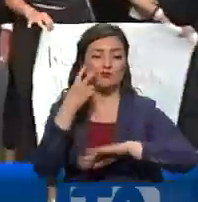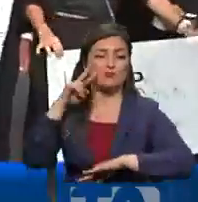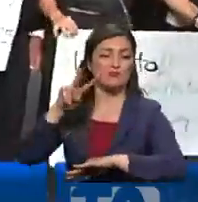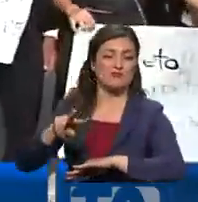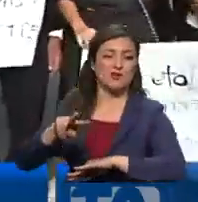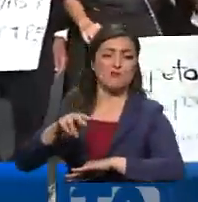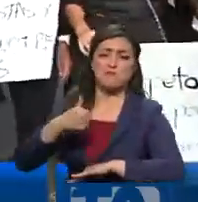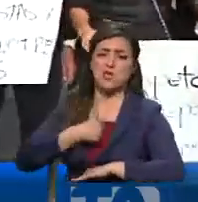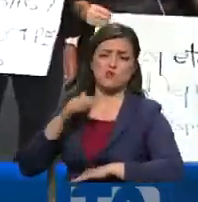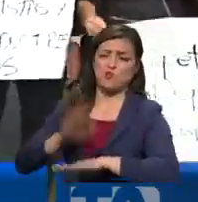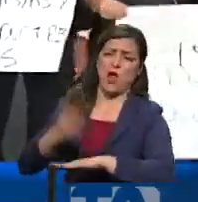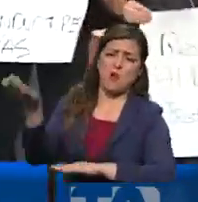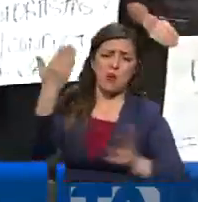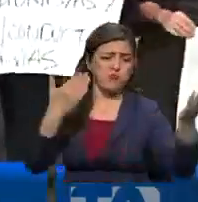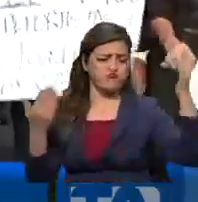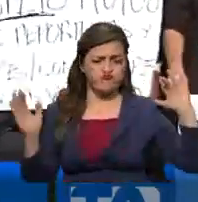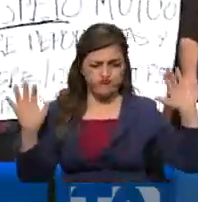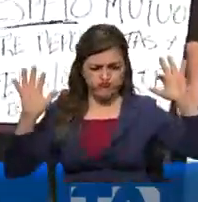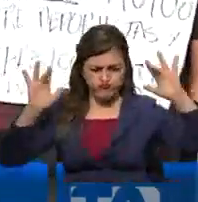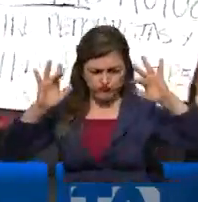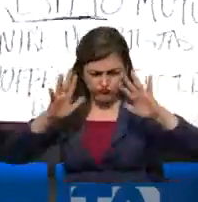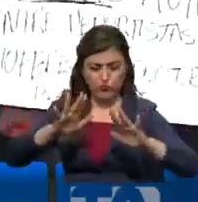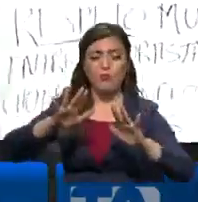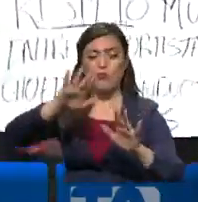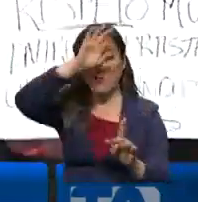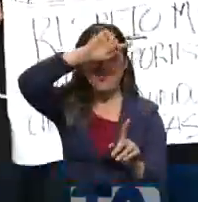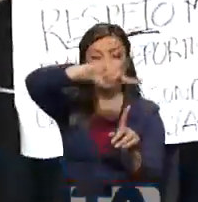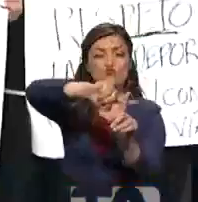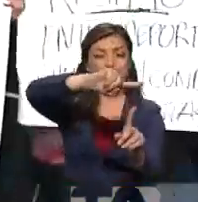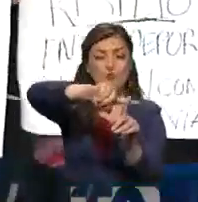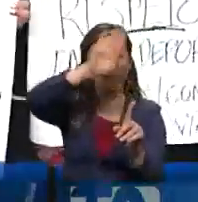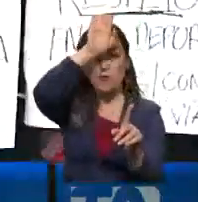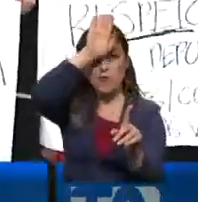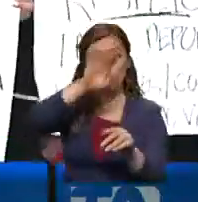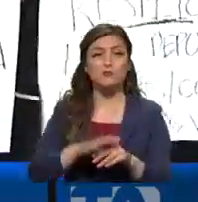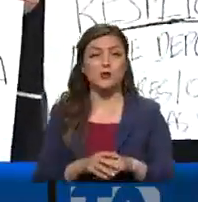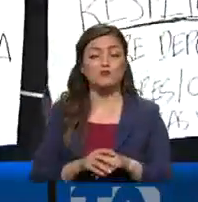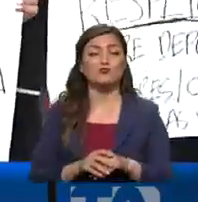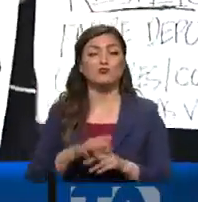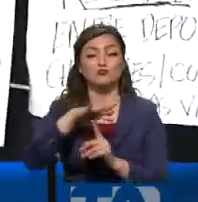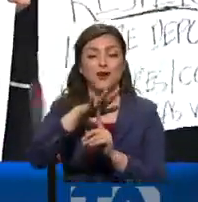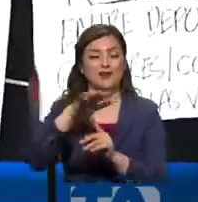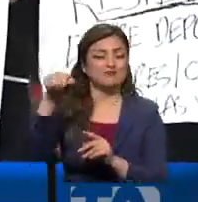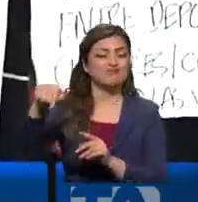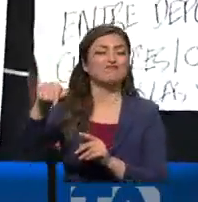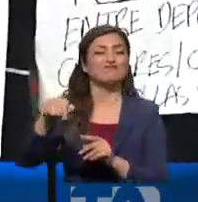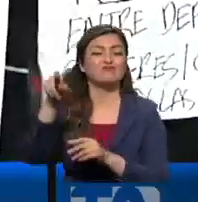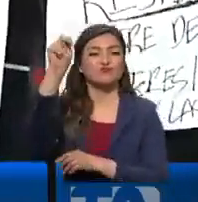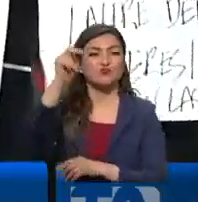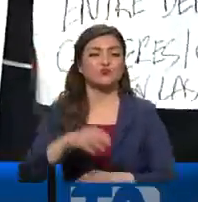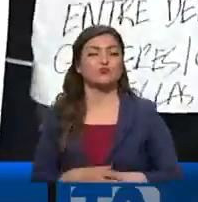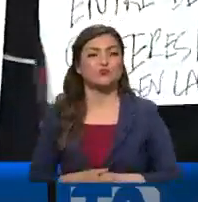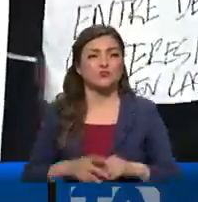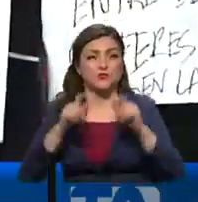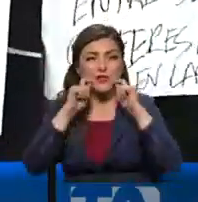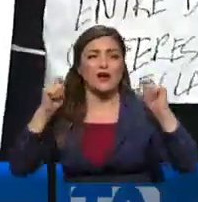autoconvocado el día de hoy aquí en la Cruz del Papa, en el Parque de la Carolina, en el norte de la ciudad. Quiero que los escuchen un poco. Justicia para el